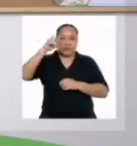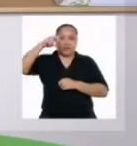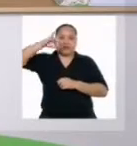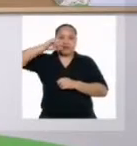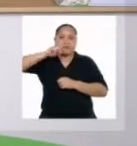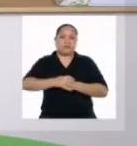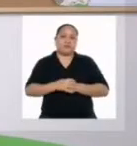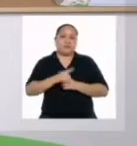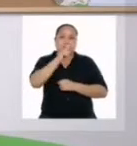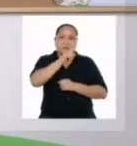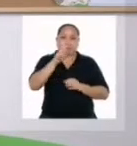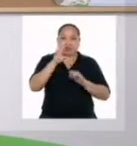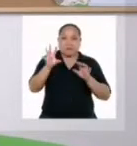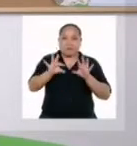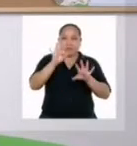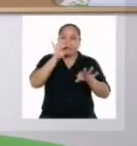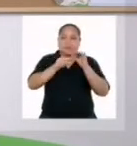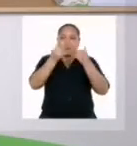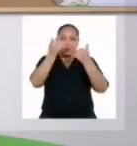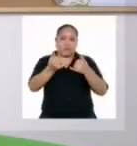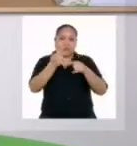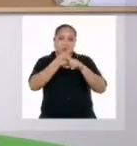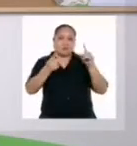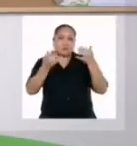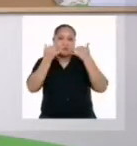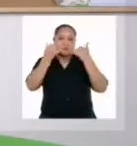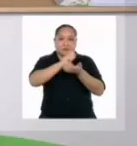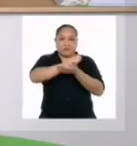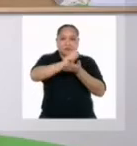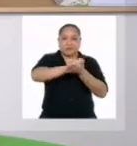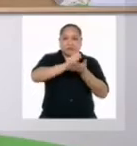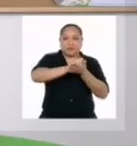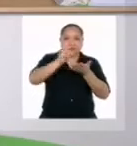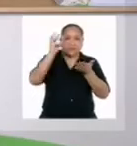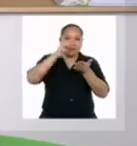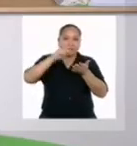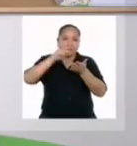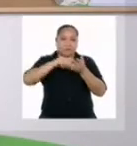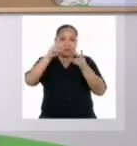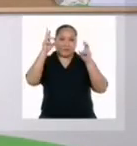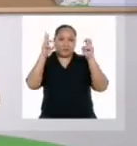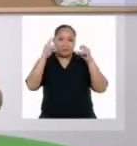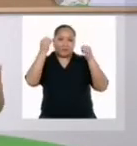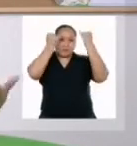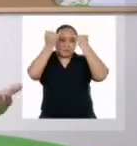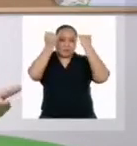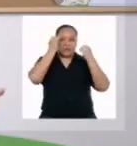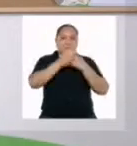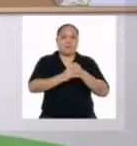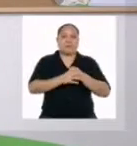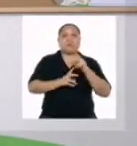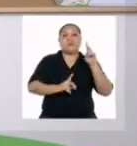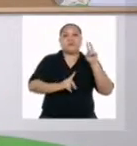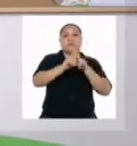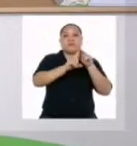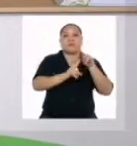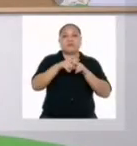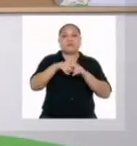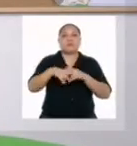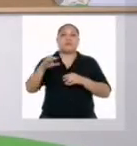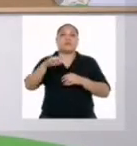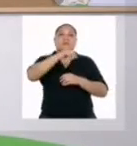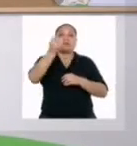crónica. Las han elegido ahora, pero van a ir anotando más temas e ideas que aparecerán en los